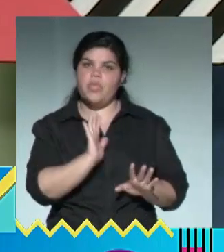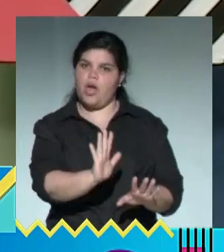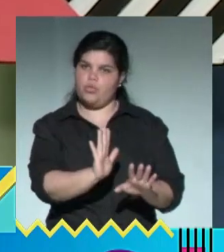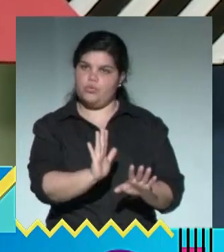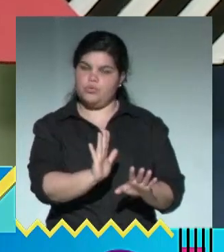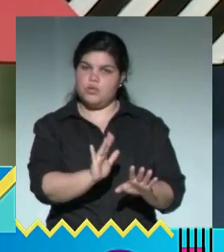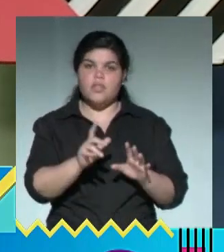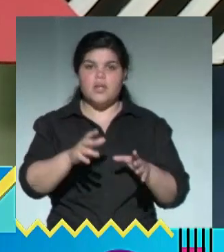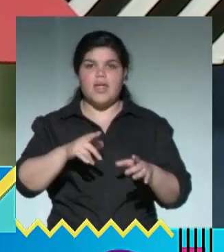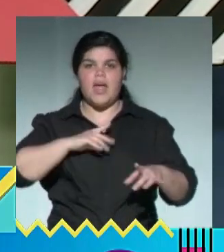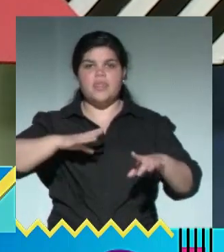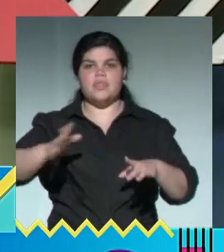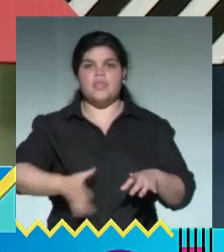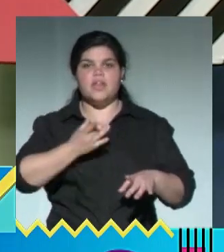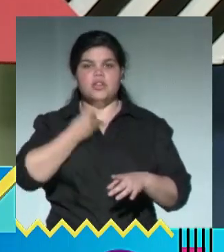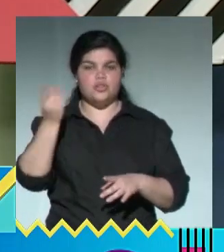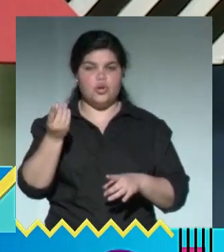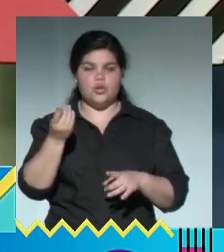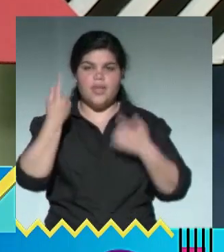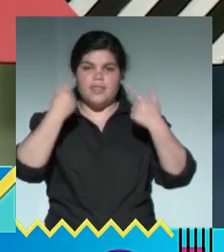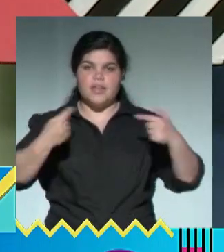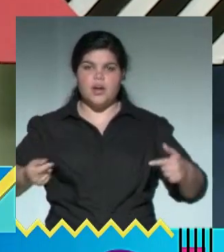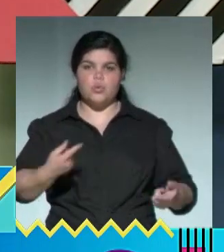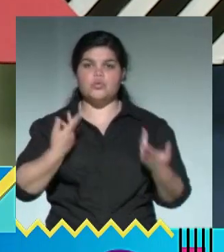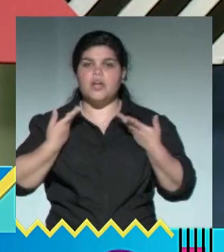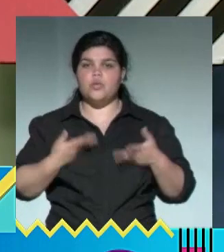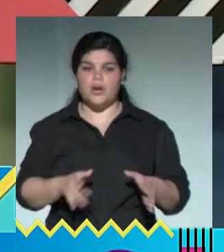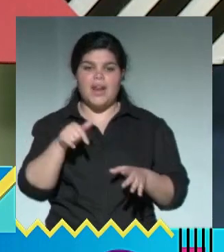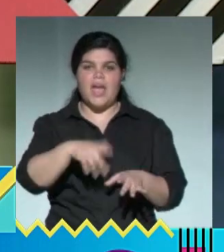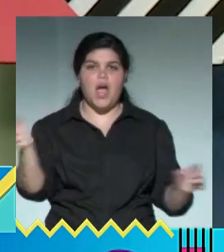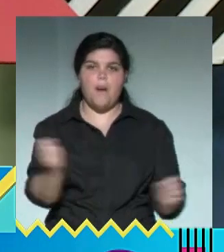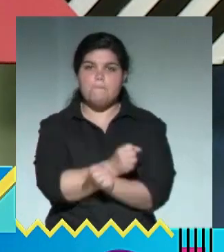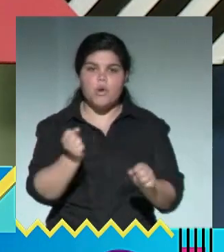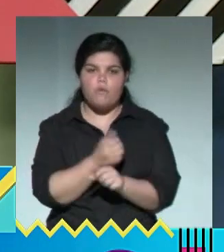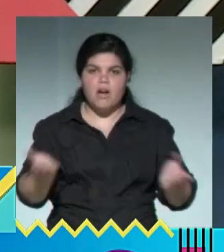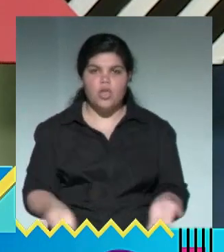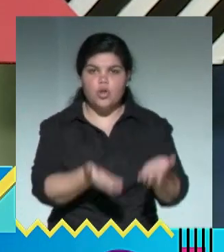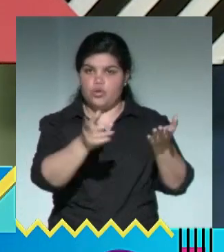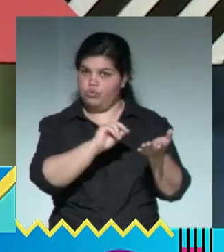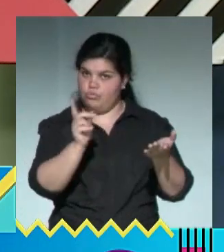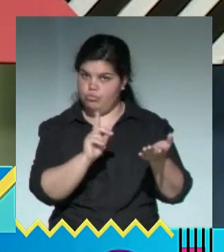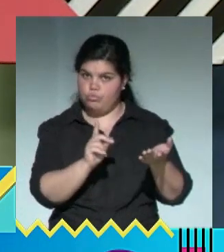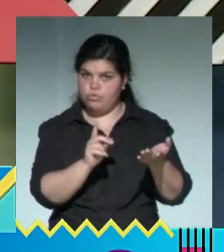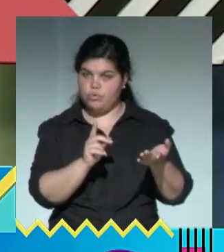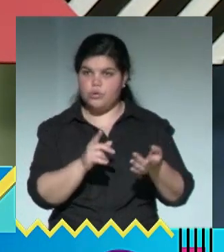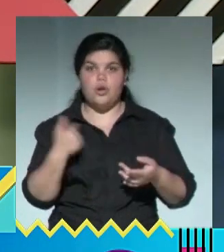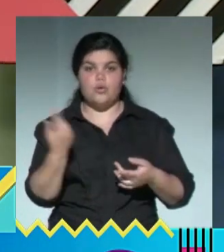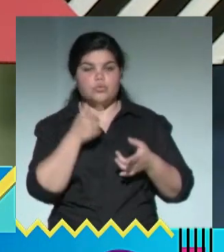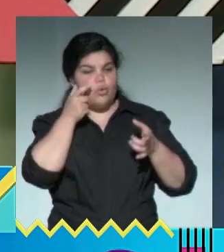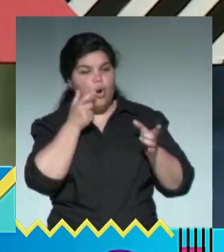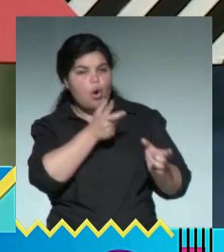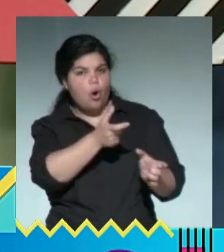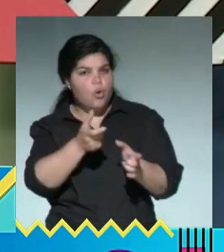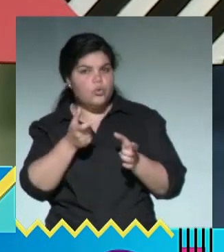Recursos Naturales se ha tenido una visión de no permitir y no autorizar. Lo que hemos hecho, hemos revisado esa visión y hemos